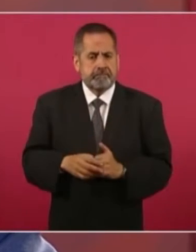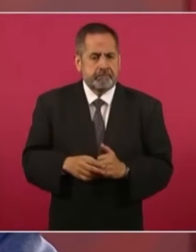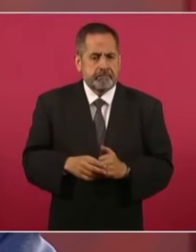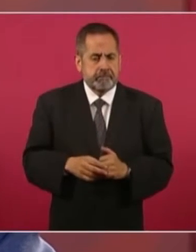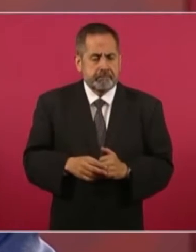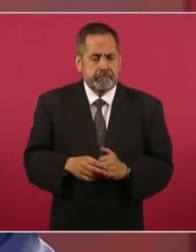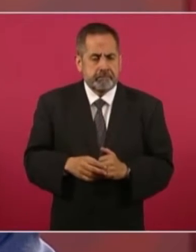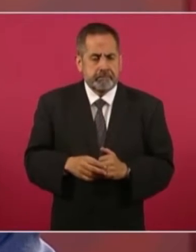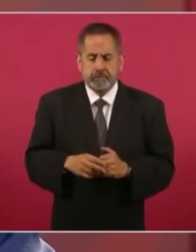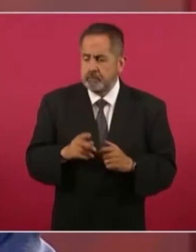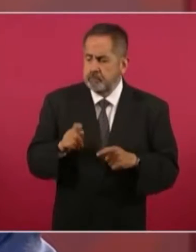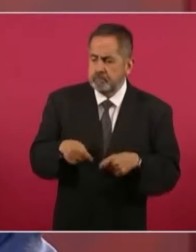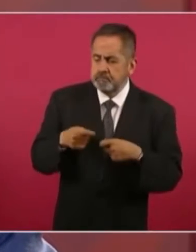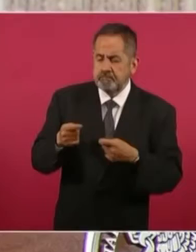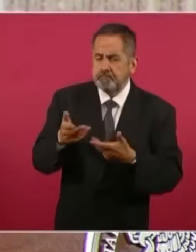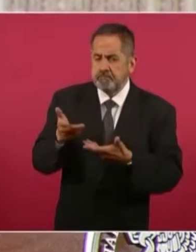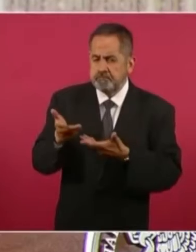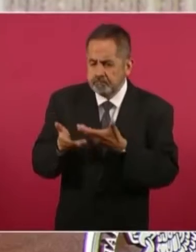y no les den